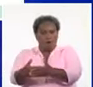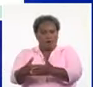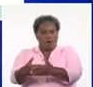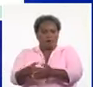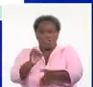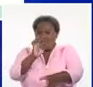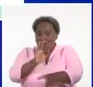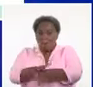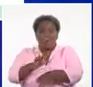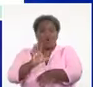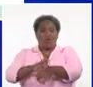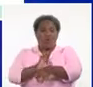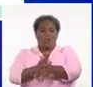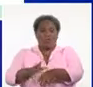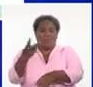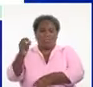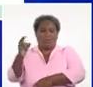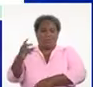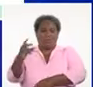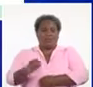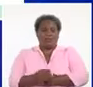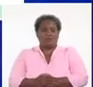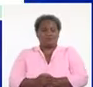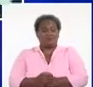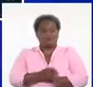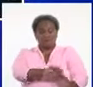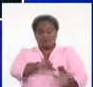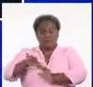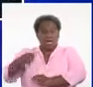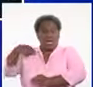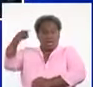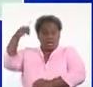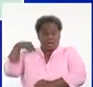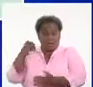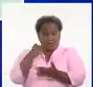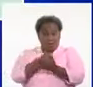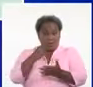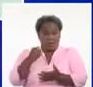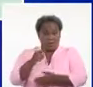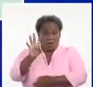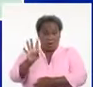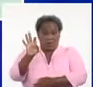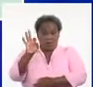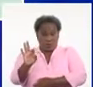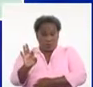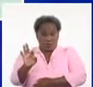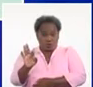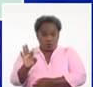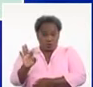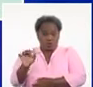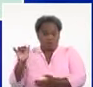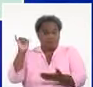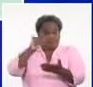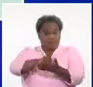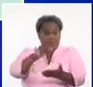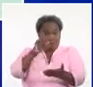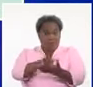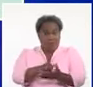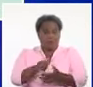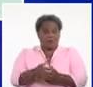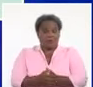pandemia. Ayer se diagnostican 48 casos importados, 48 pacientes que